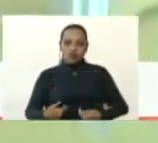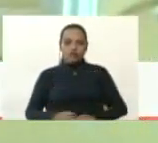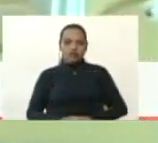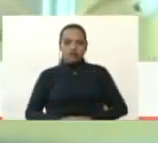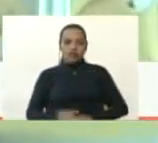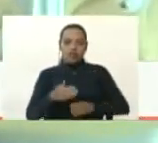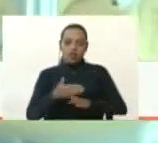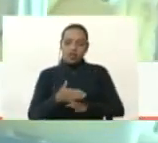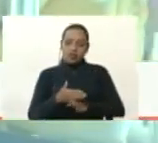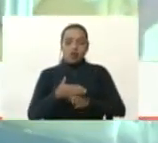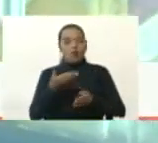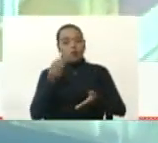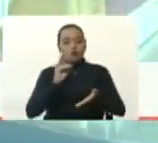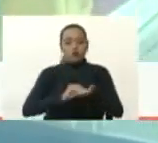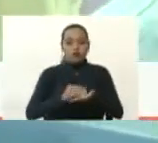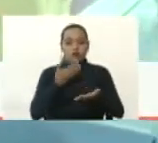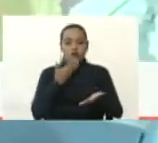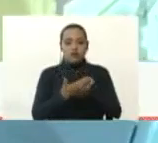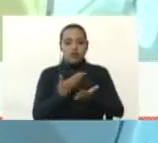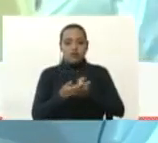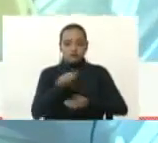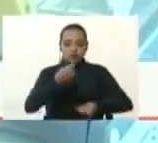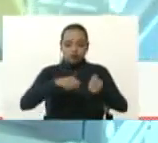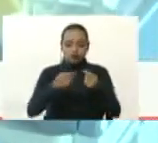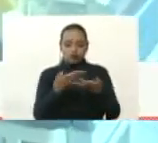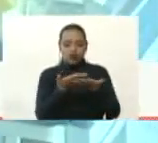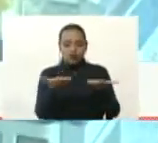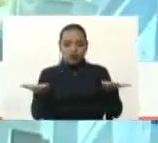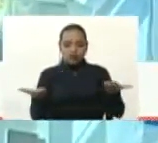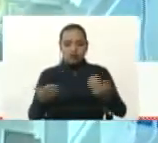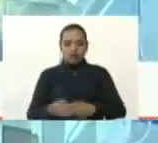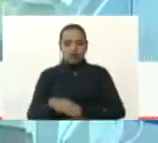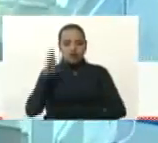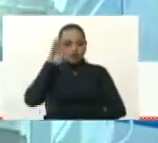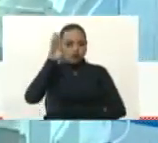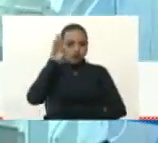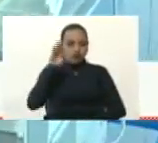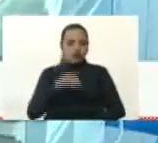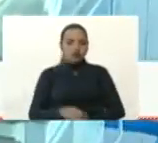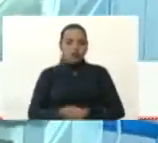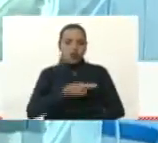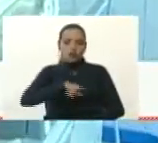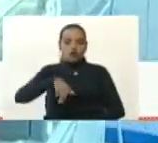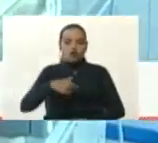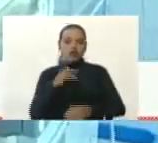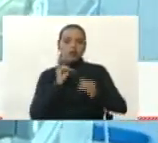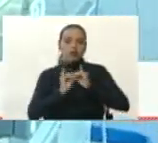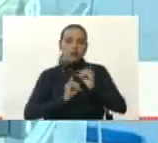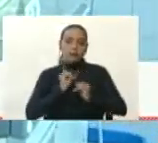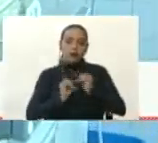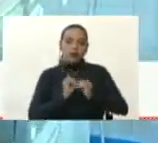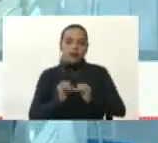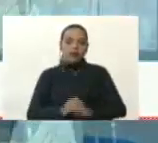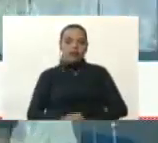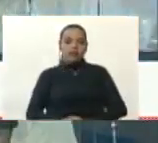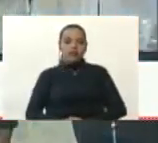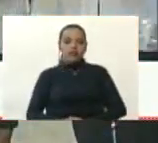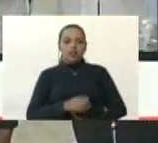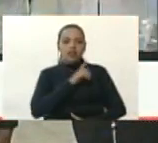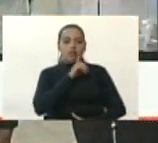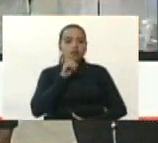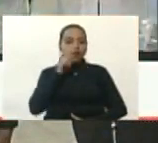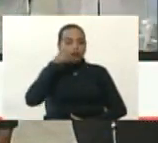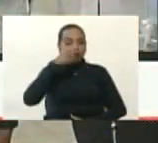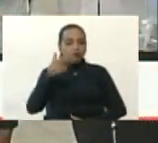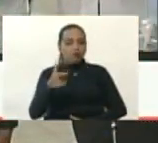presidente, agradecerle la inversión que está colocando para el futuro de nuestros niños y de nuestras niñas. En nombre del pueblo zuliano,